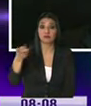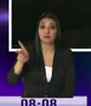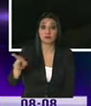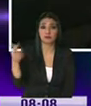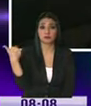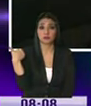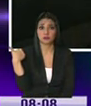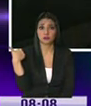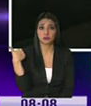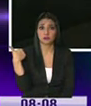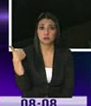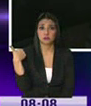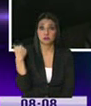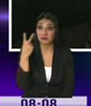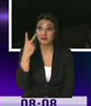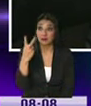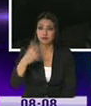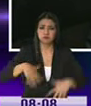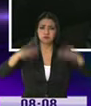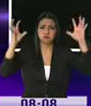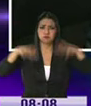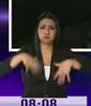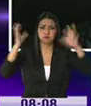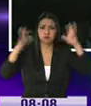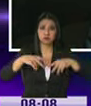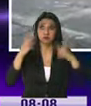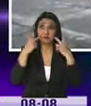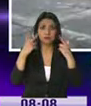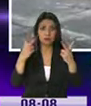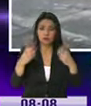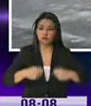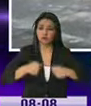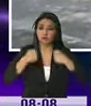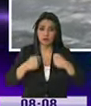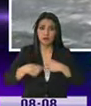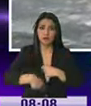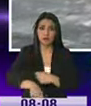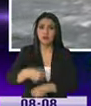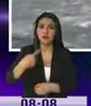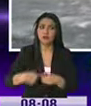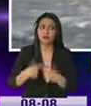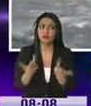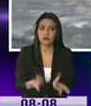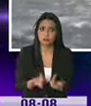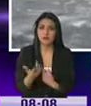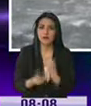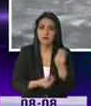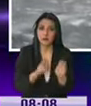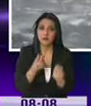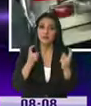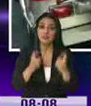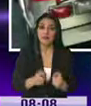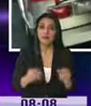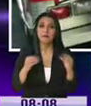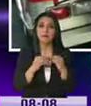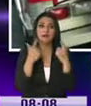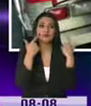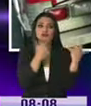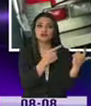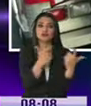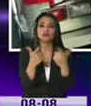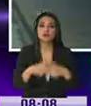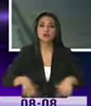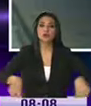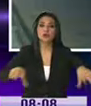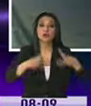autoridades. Las autoridades, viendo el invierno, estas precipitaciones tan fuertes que están cayendo, estas lluvias tan fuertes, hay que hacer mayor vigilancia en las